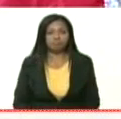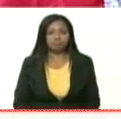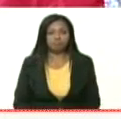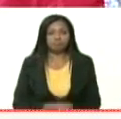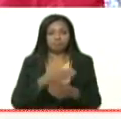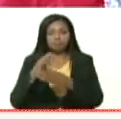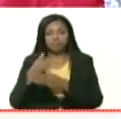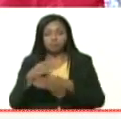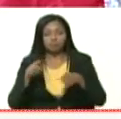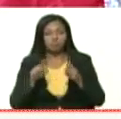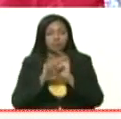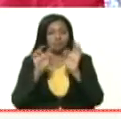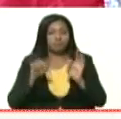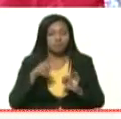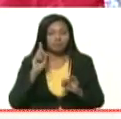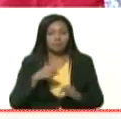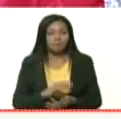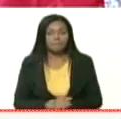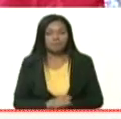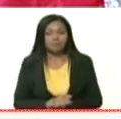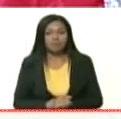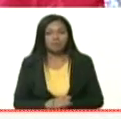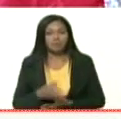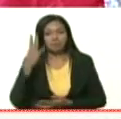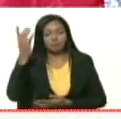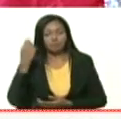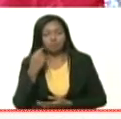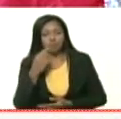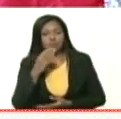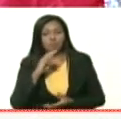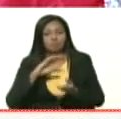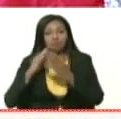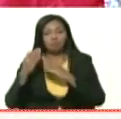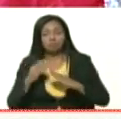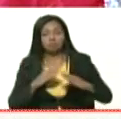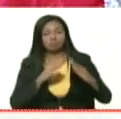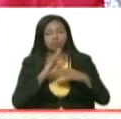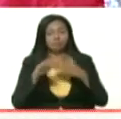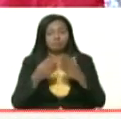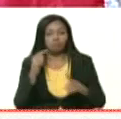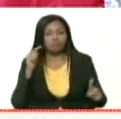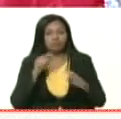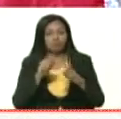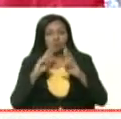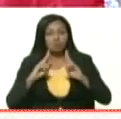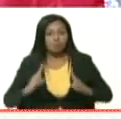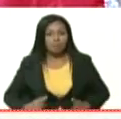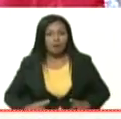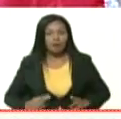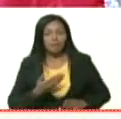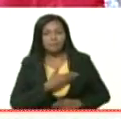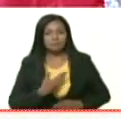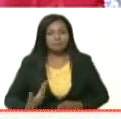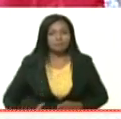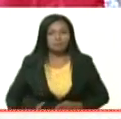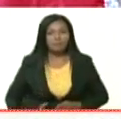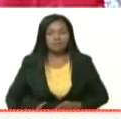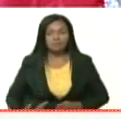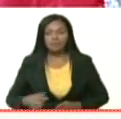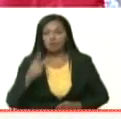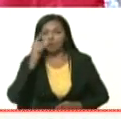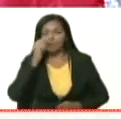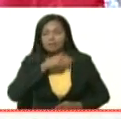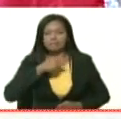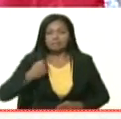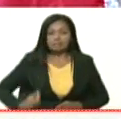Compartimos plenamente el concepto de comunidad de destino humano del presidente Xi Jinping.